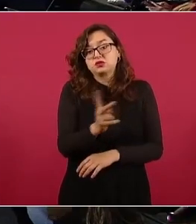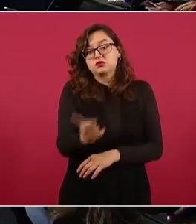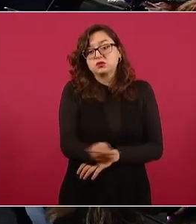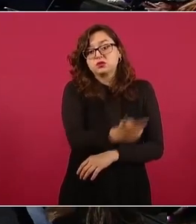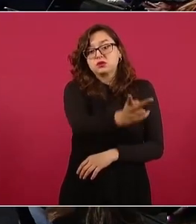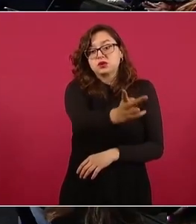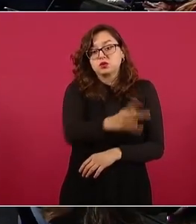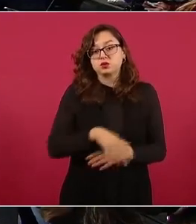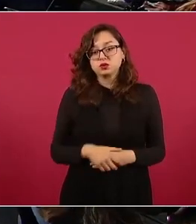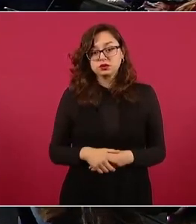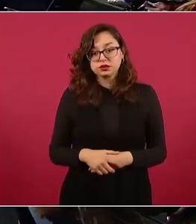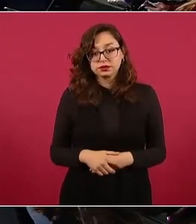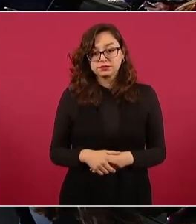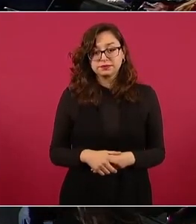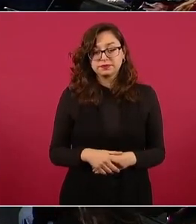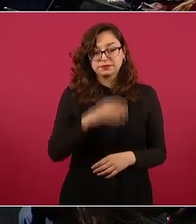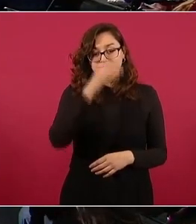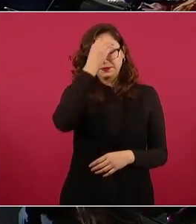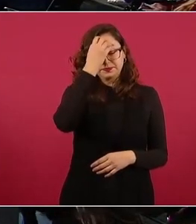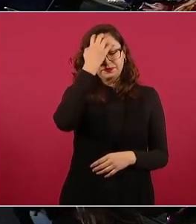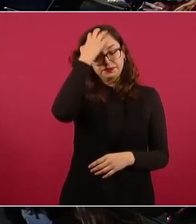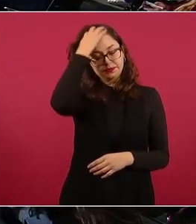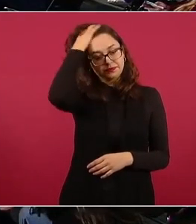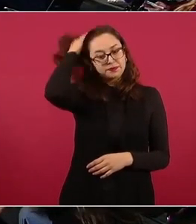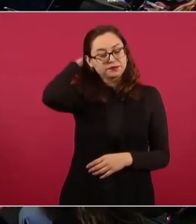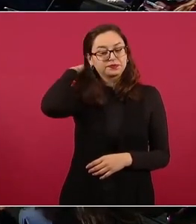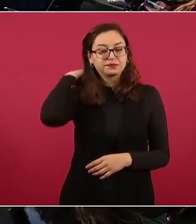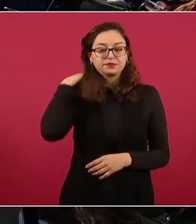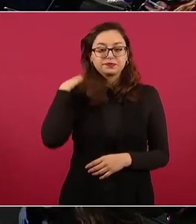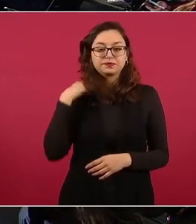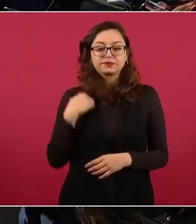Miren, estamos buscando